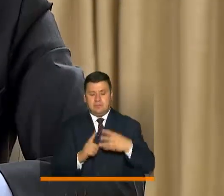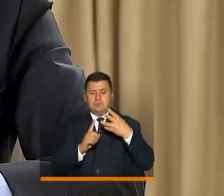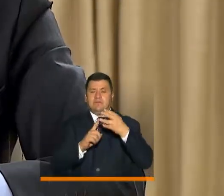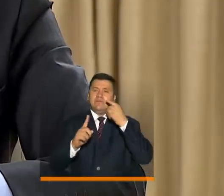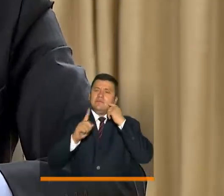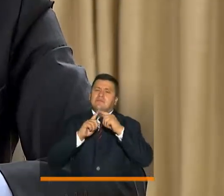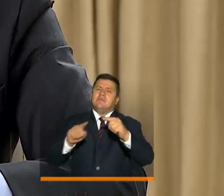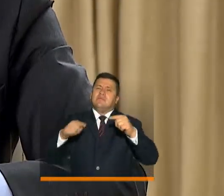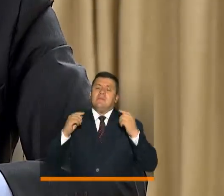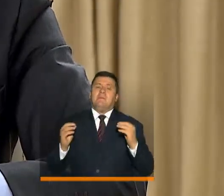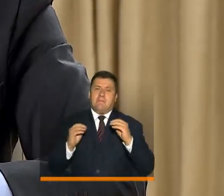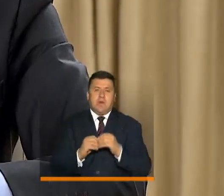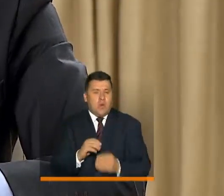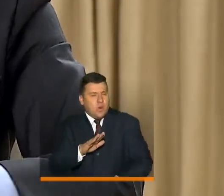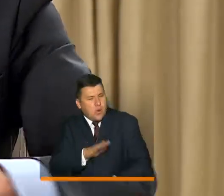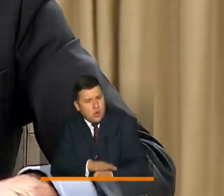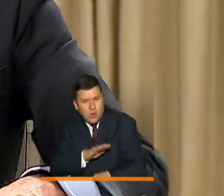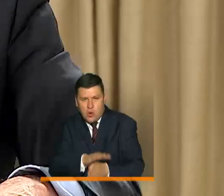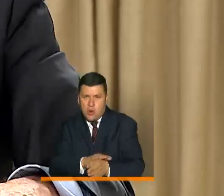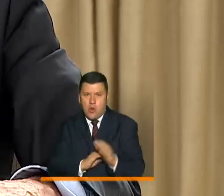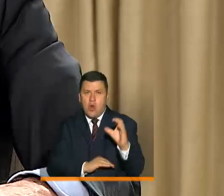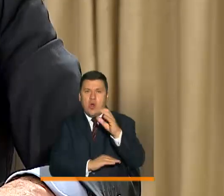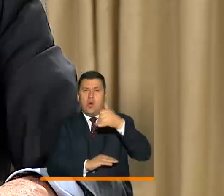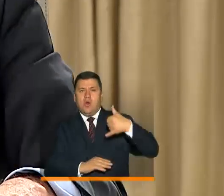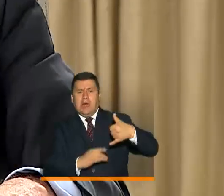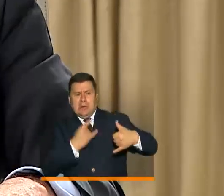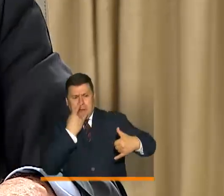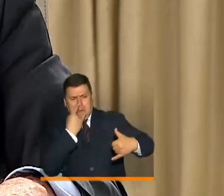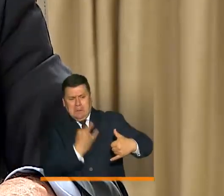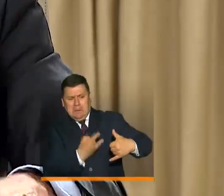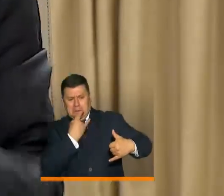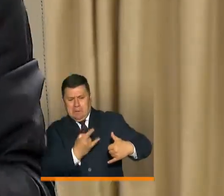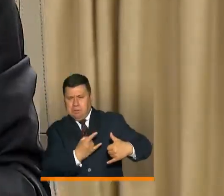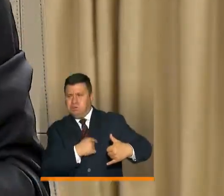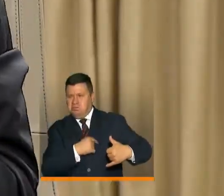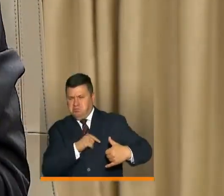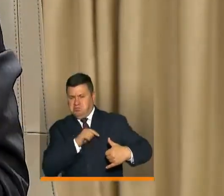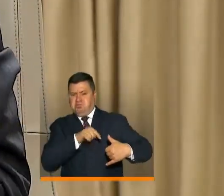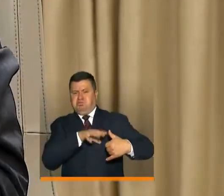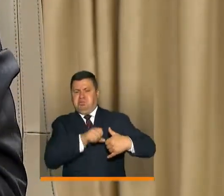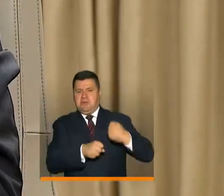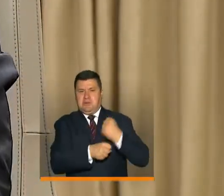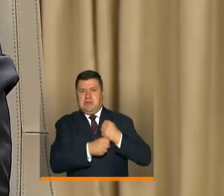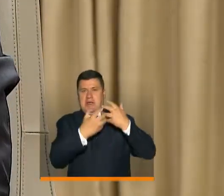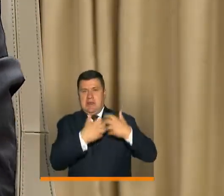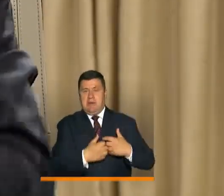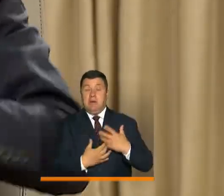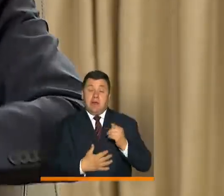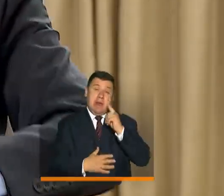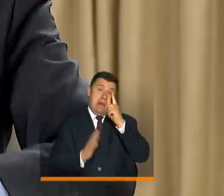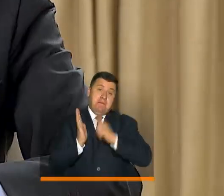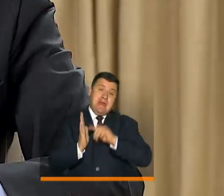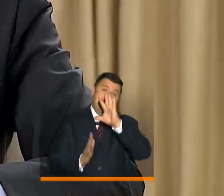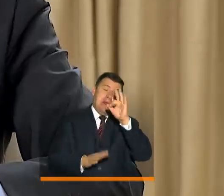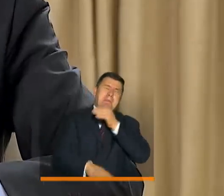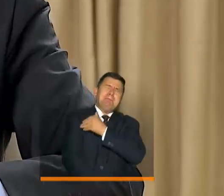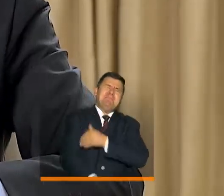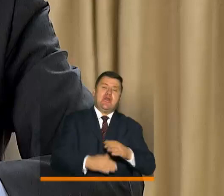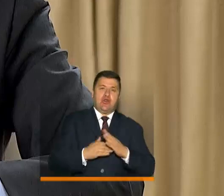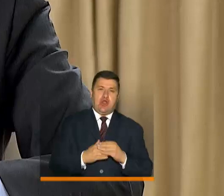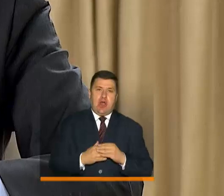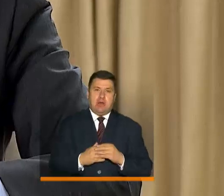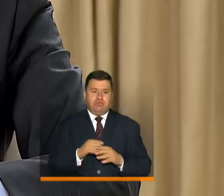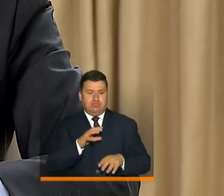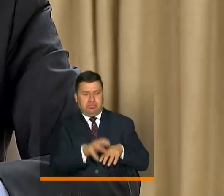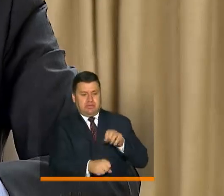meta es continuar siendo un país atractivo a la inversión y llegar a 11.500 millones de dólares de